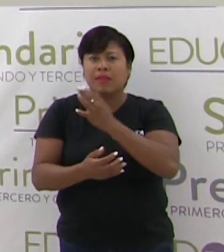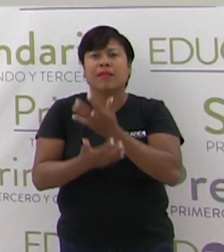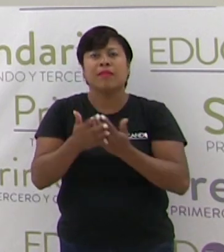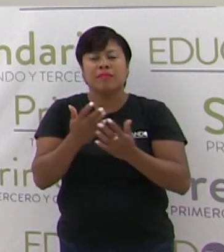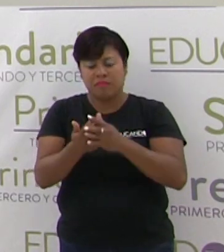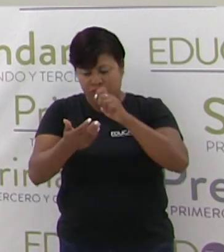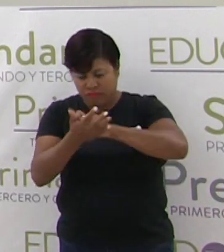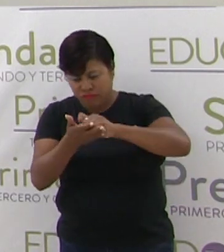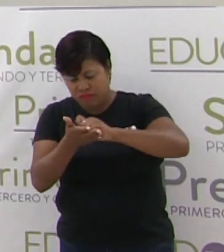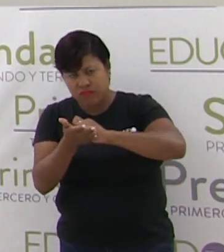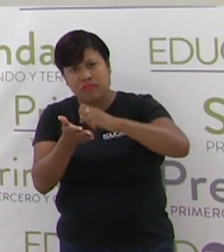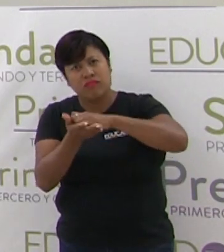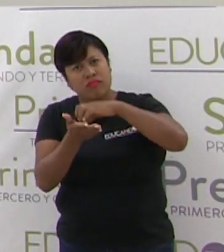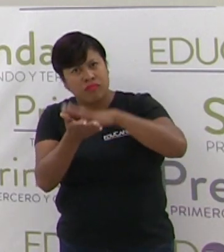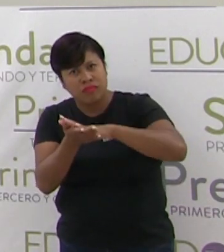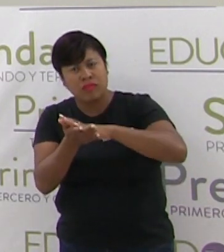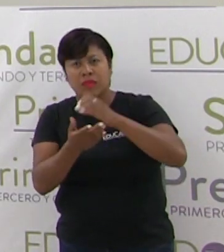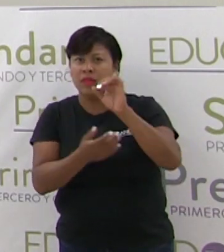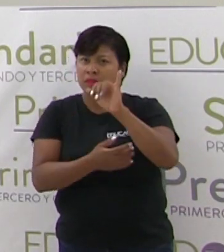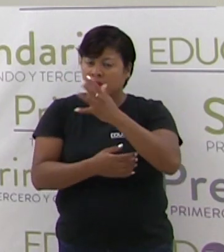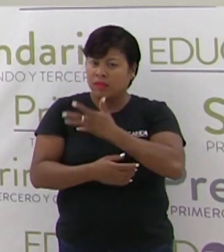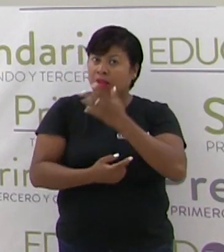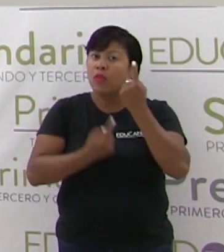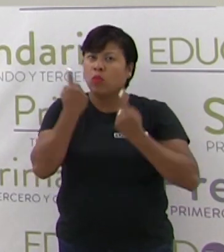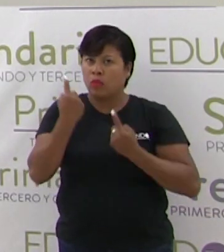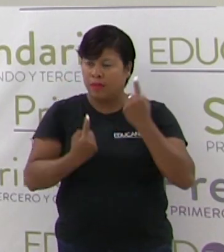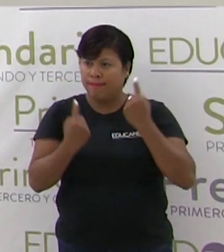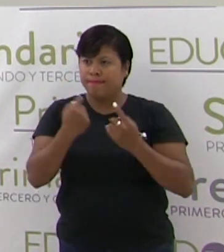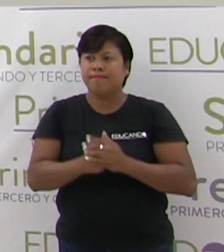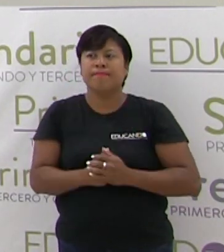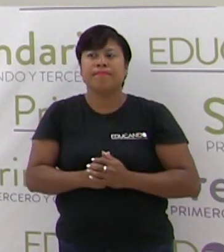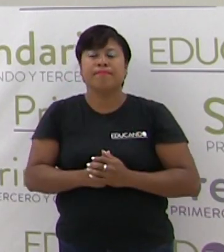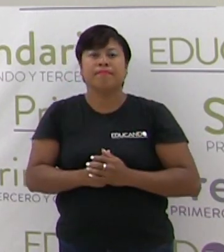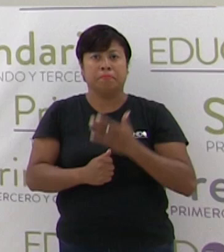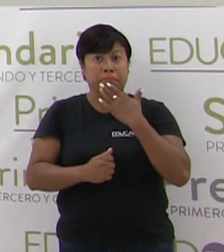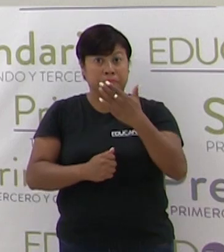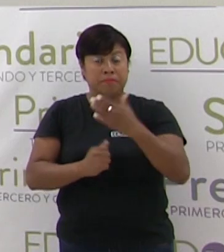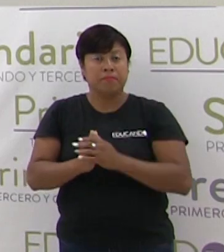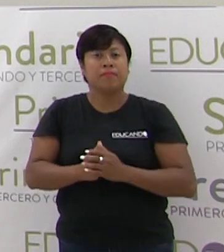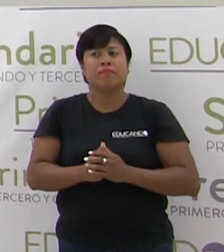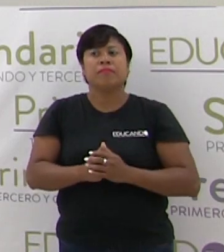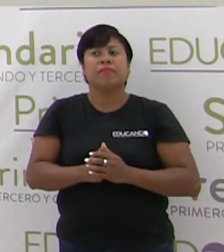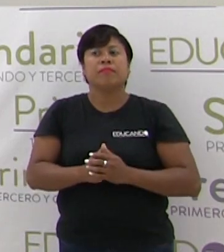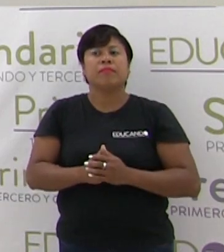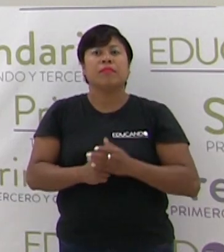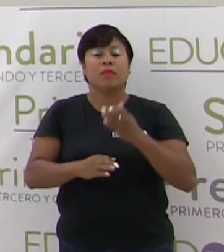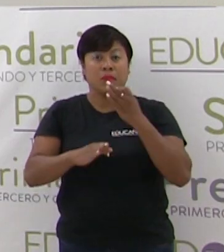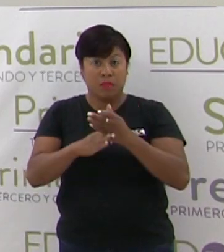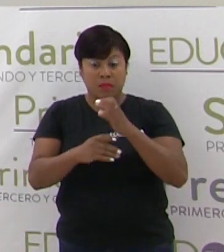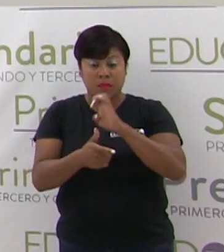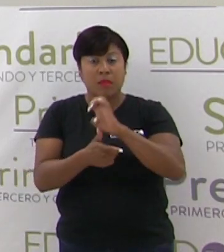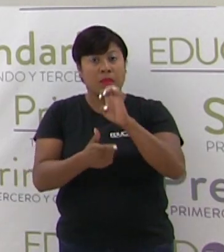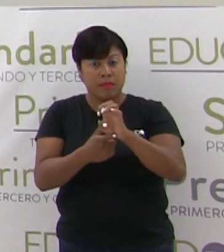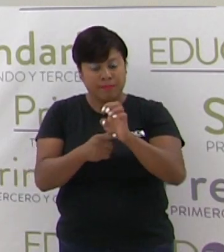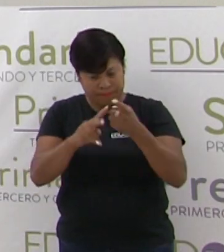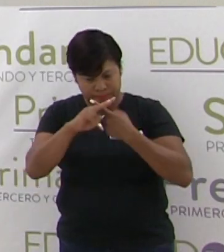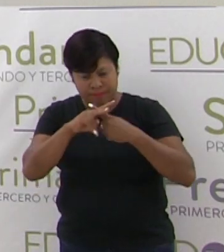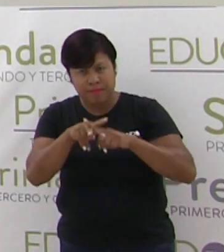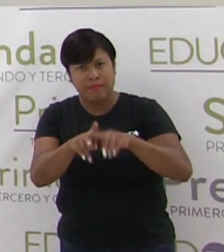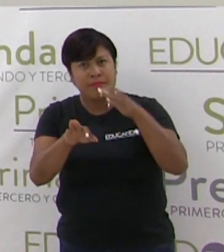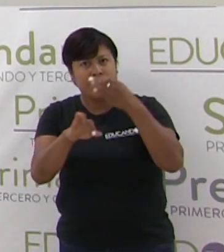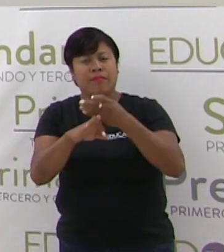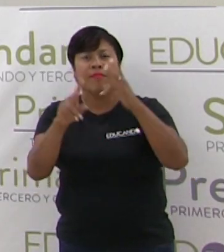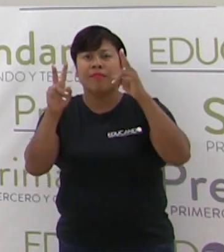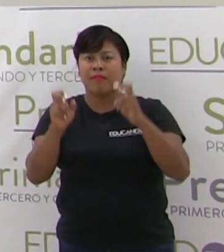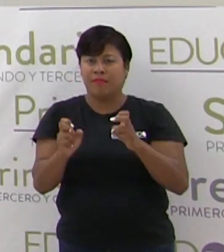cualquier tipo de anotación o si les quedó alguna duda. Bien, pues vamos entonces a adentrarnos en nuestro